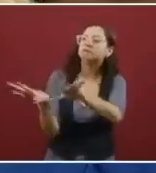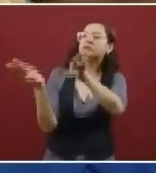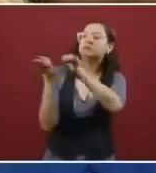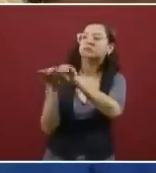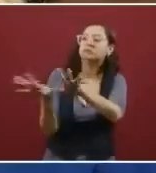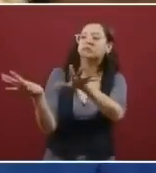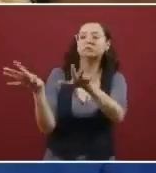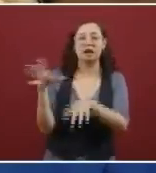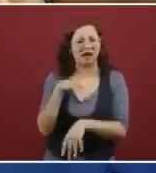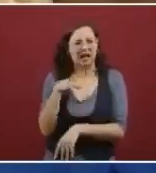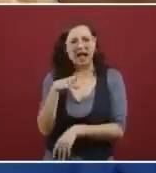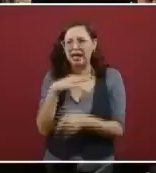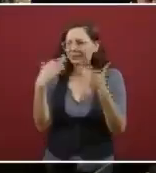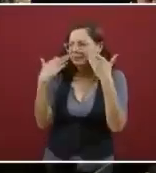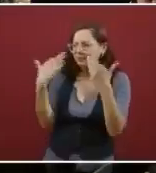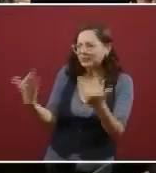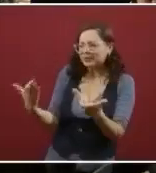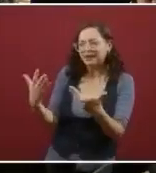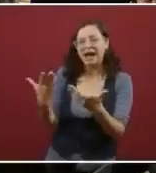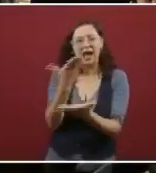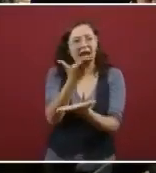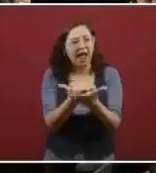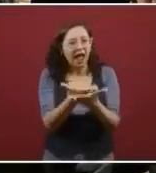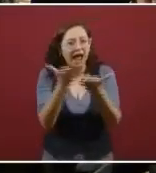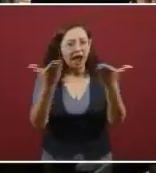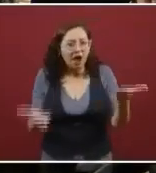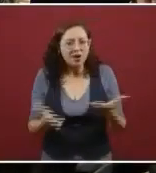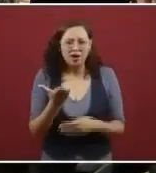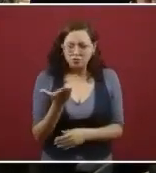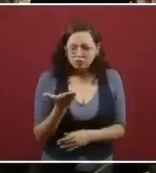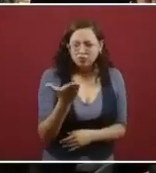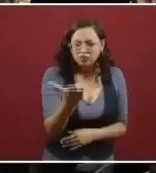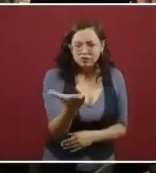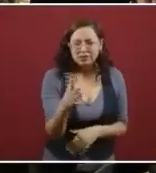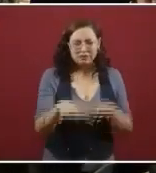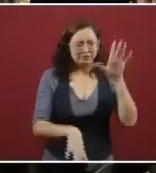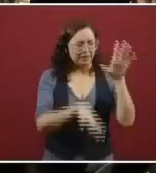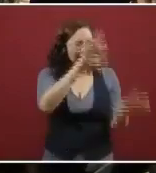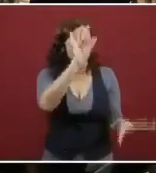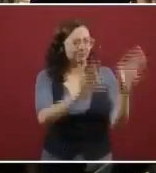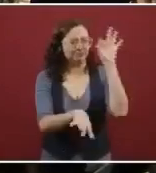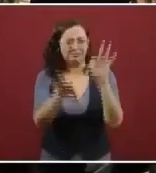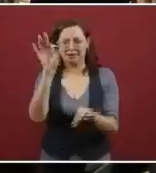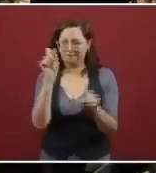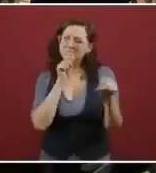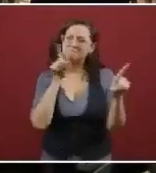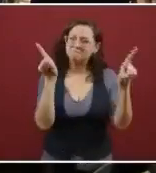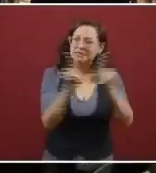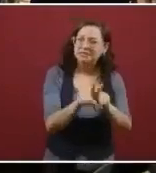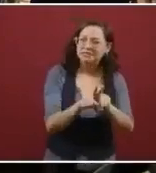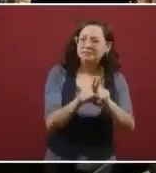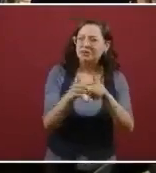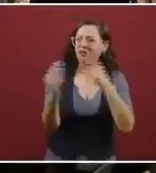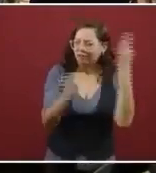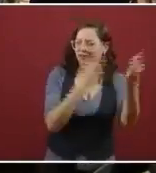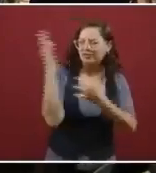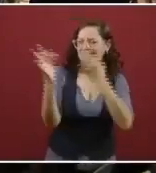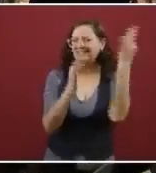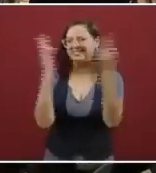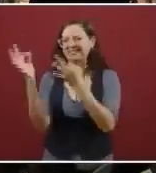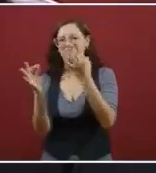señor presidente, para seleccionar los medios? Porque pues con esta difusión de